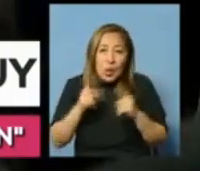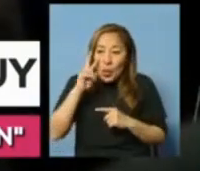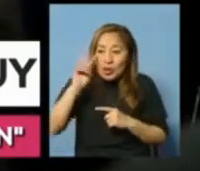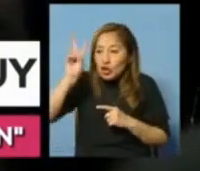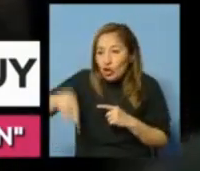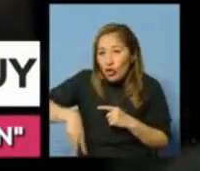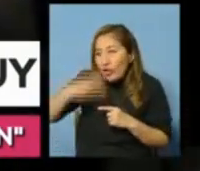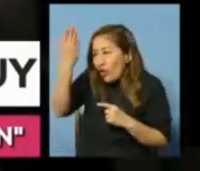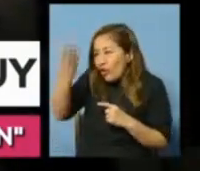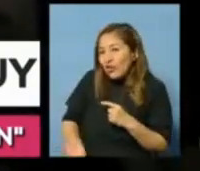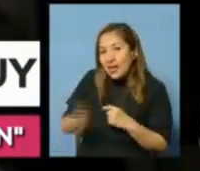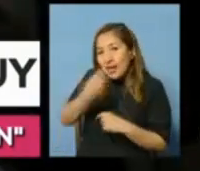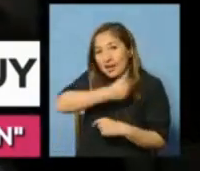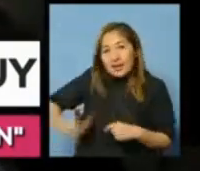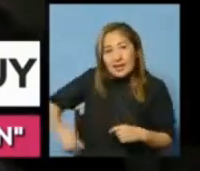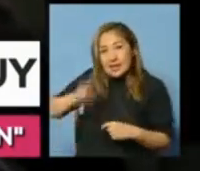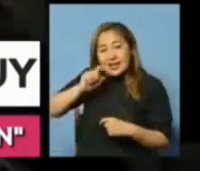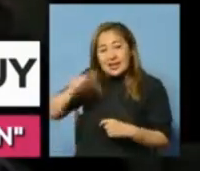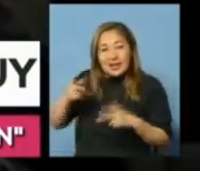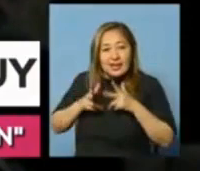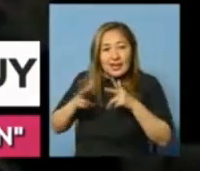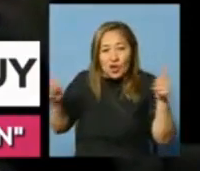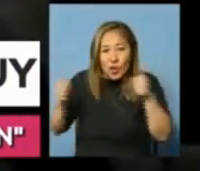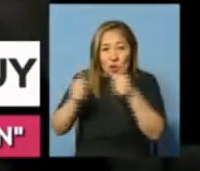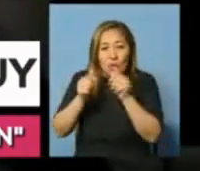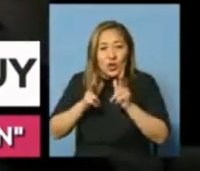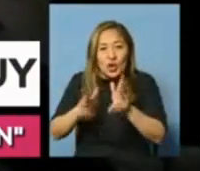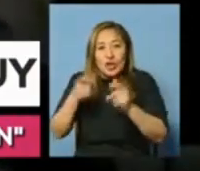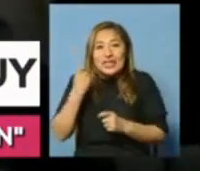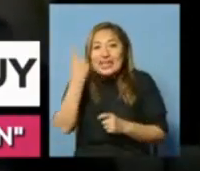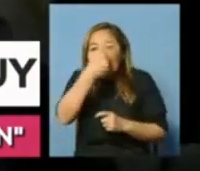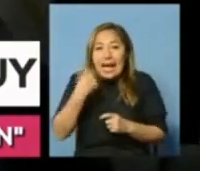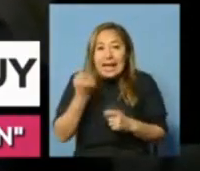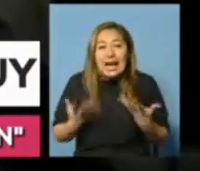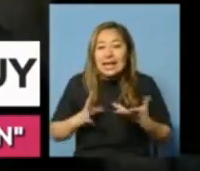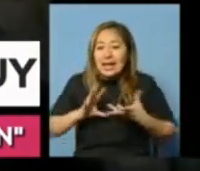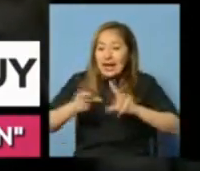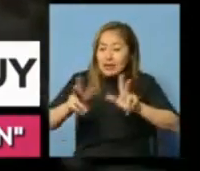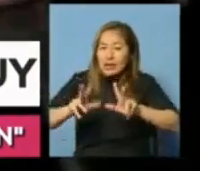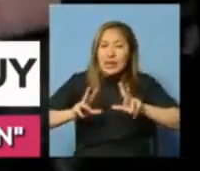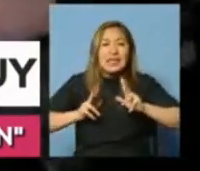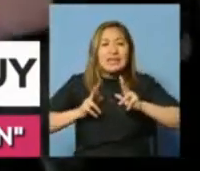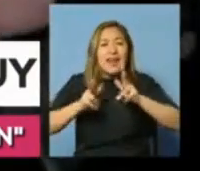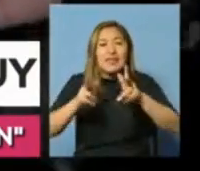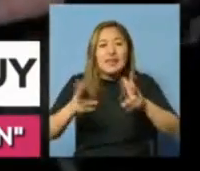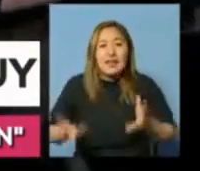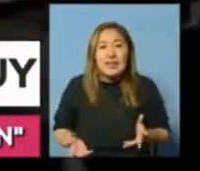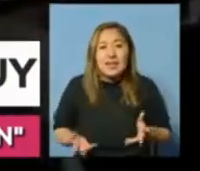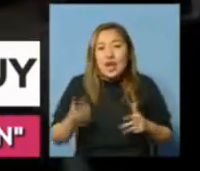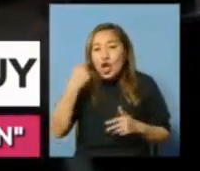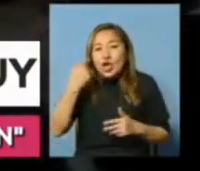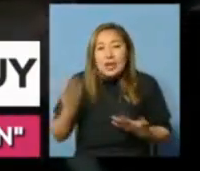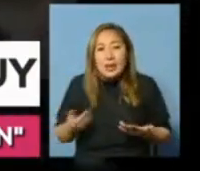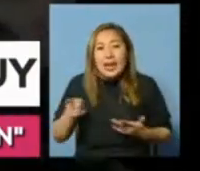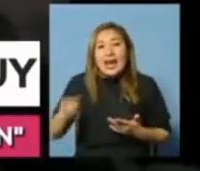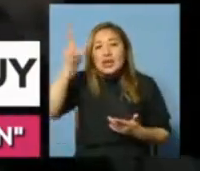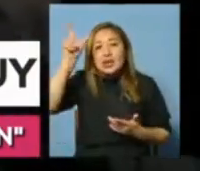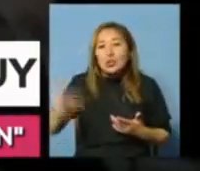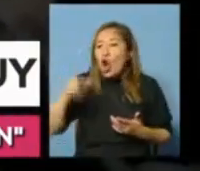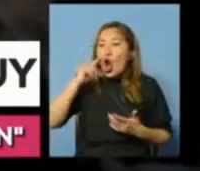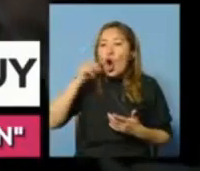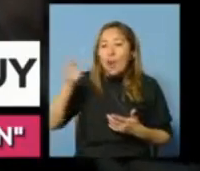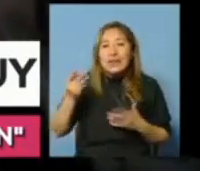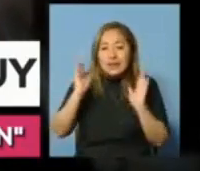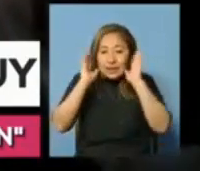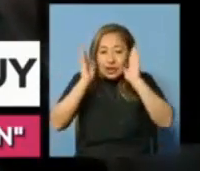lo ve y lo tiene al lado y como sus gestos y sus maneras de decir las cosas, lo que ve es que realmente hay un hombre que está